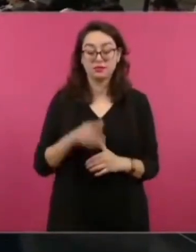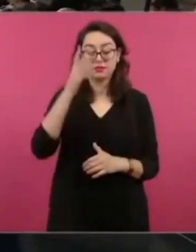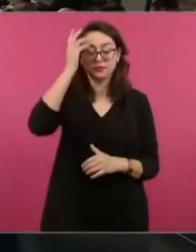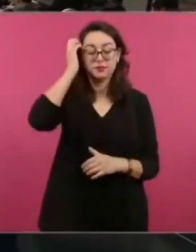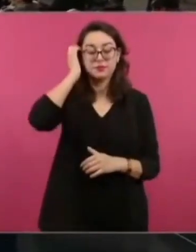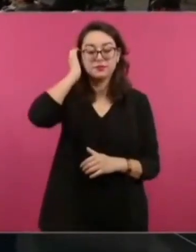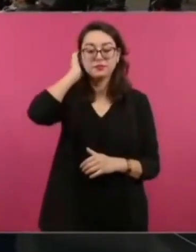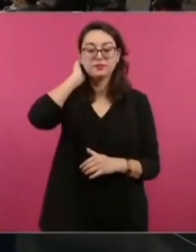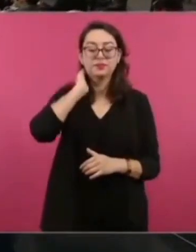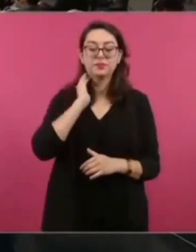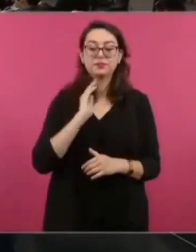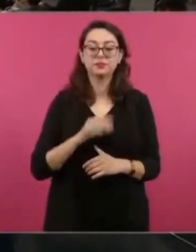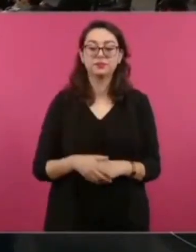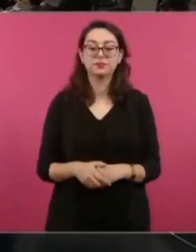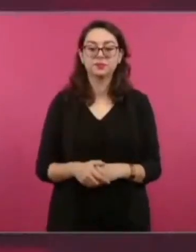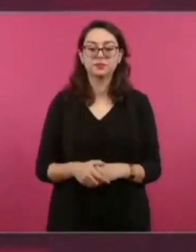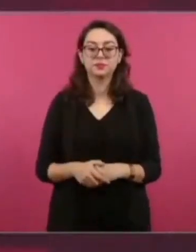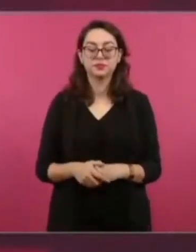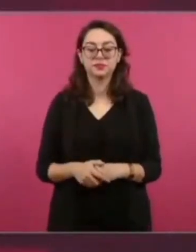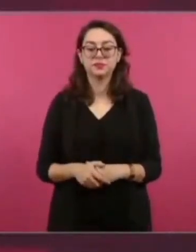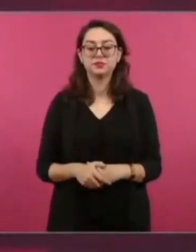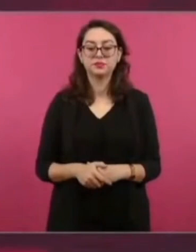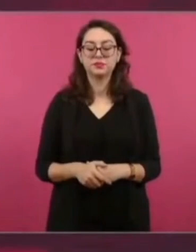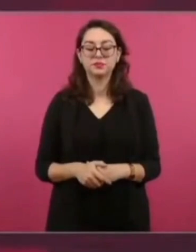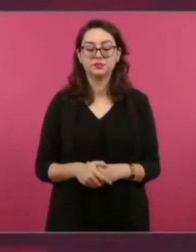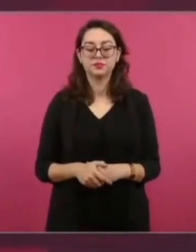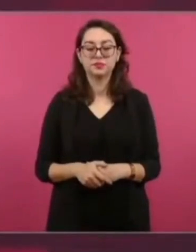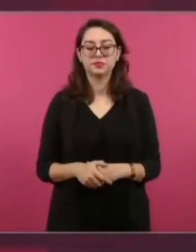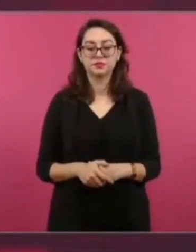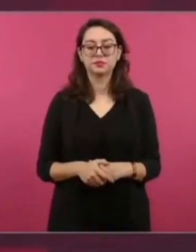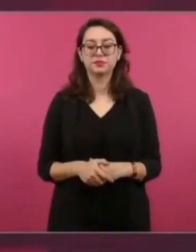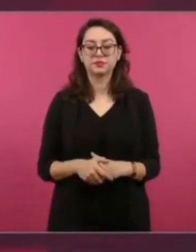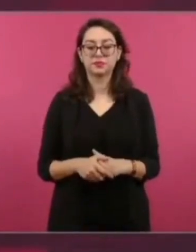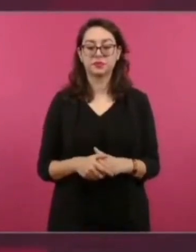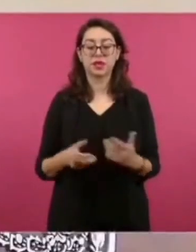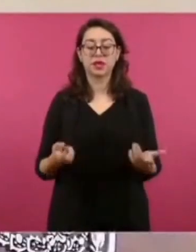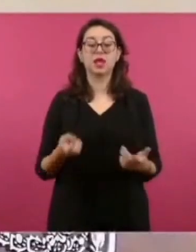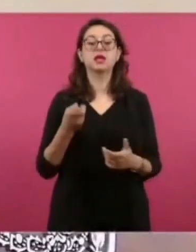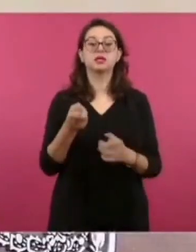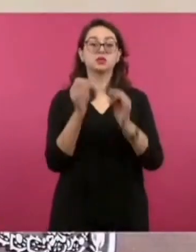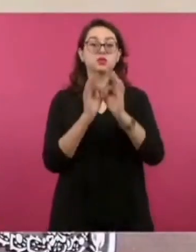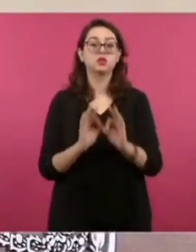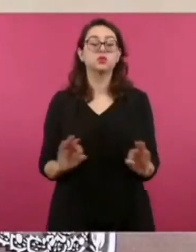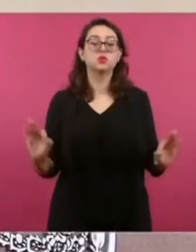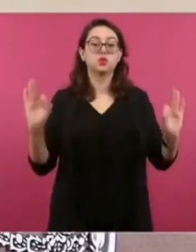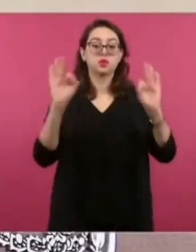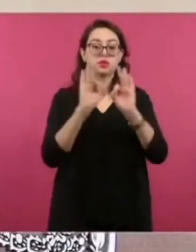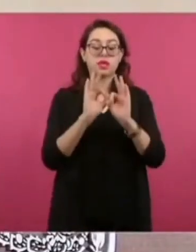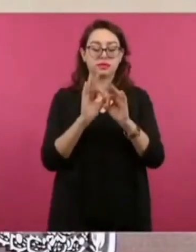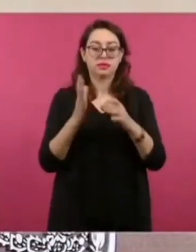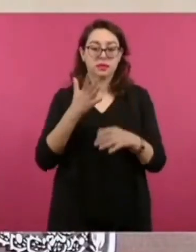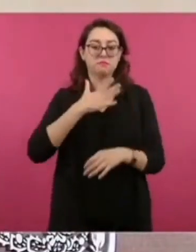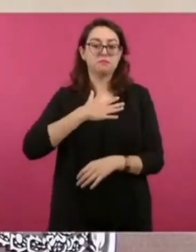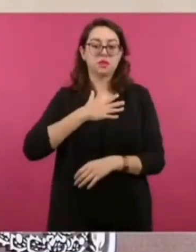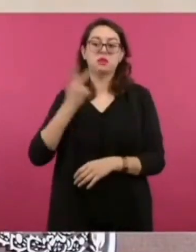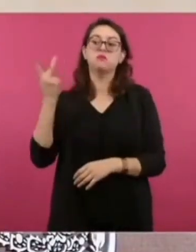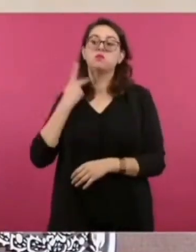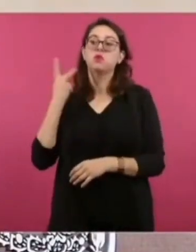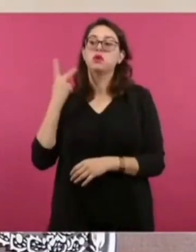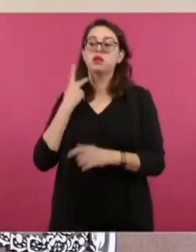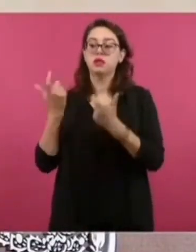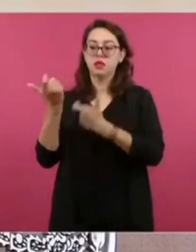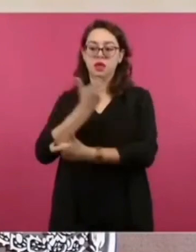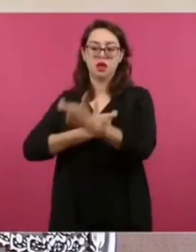La manera como lo frasean. Pero esa es la esencia de nuestra política